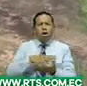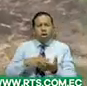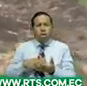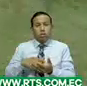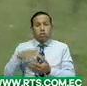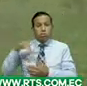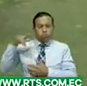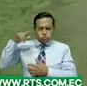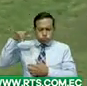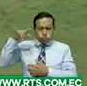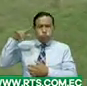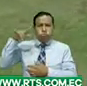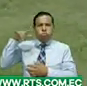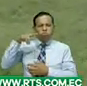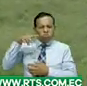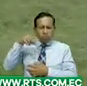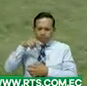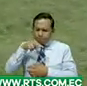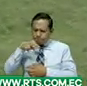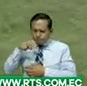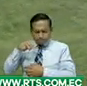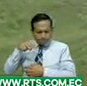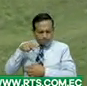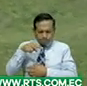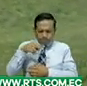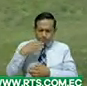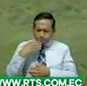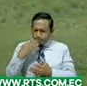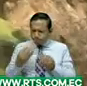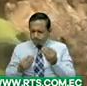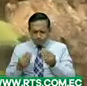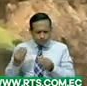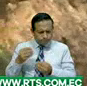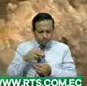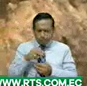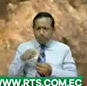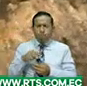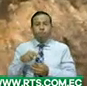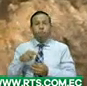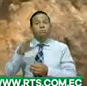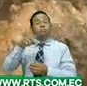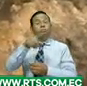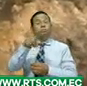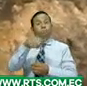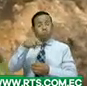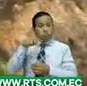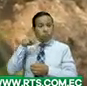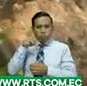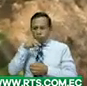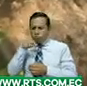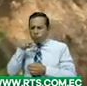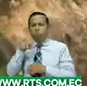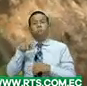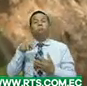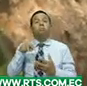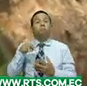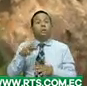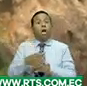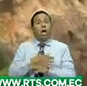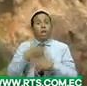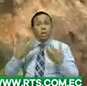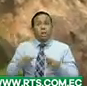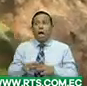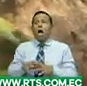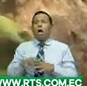identificar los embalses para su desfogue. Ustedes pueden observar, hace unos momentos hubo un desfogue de una parte